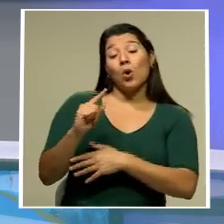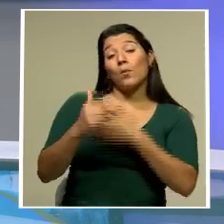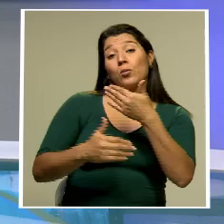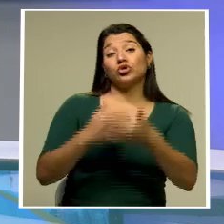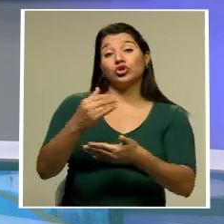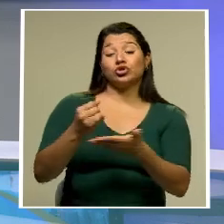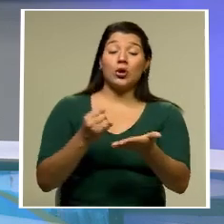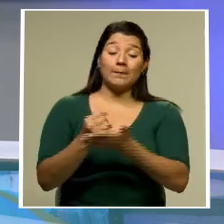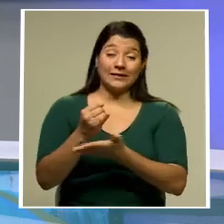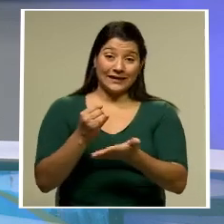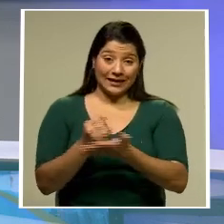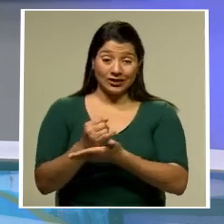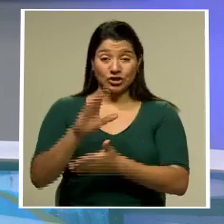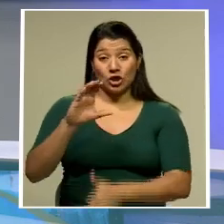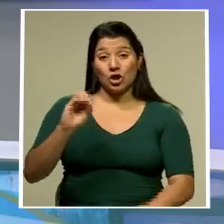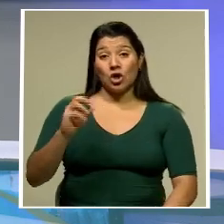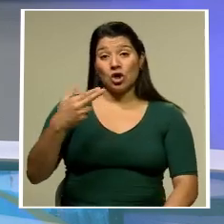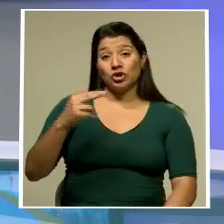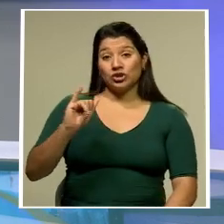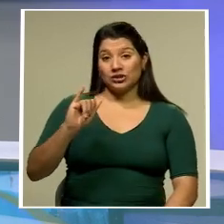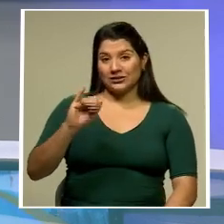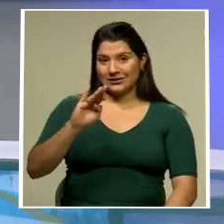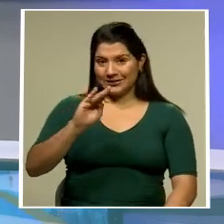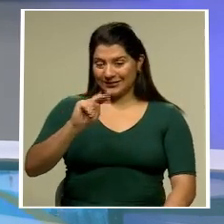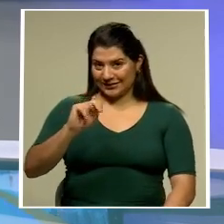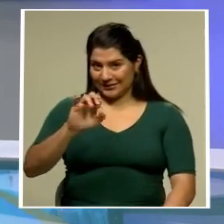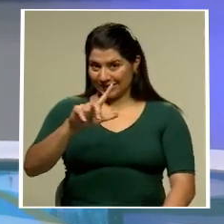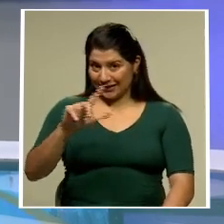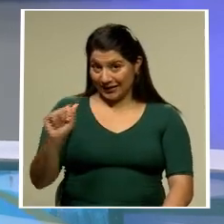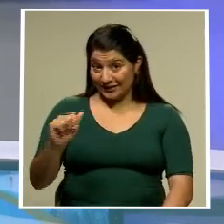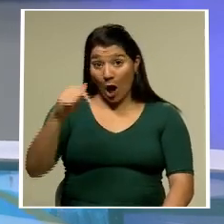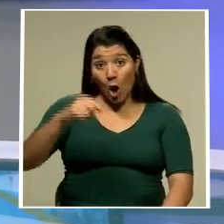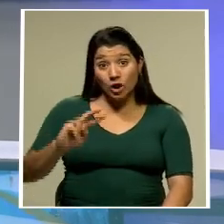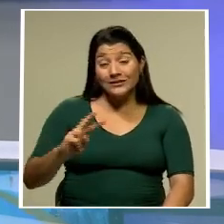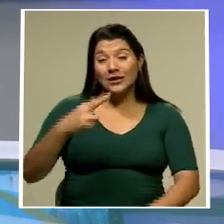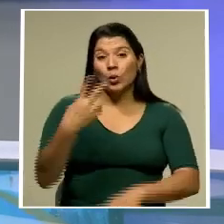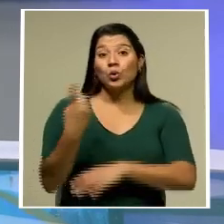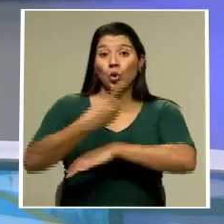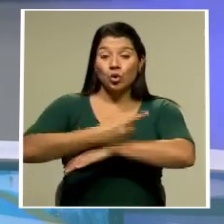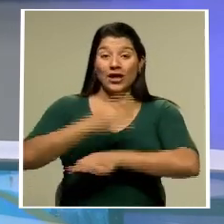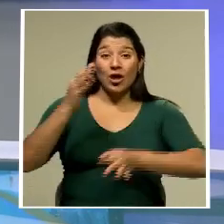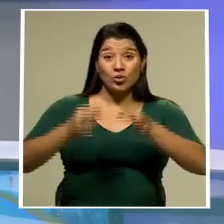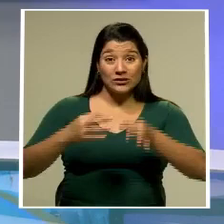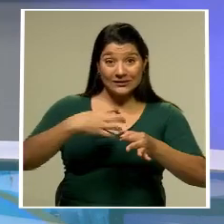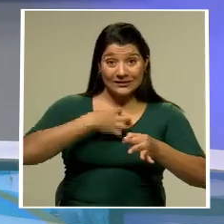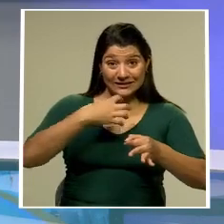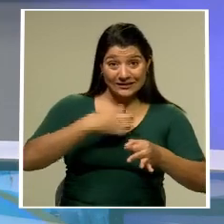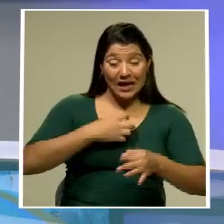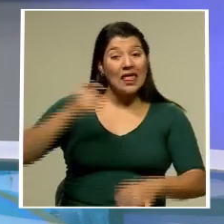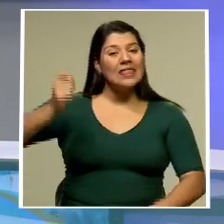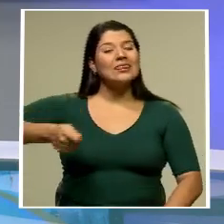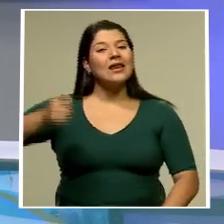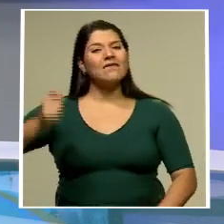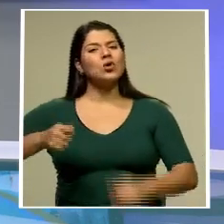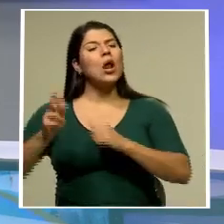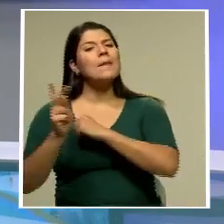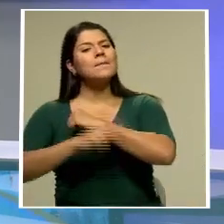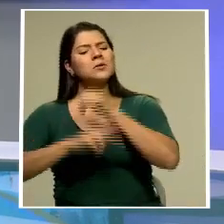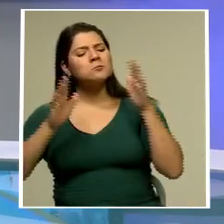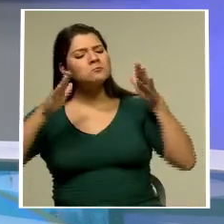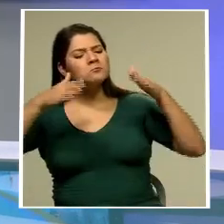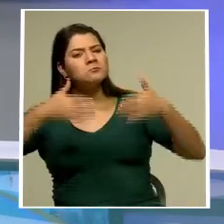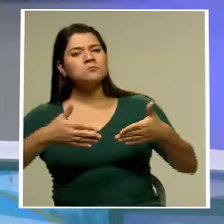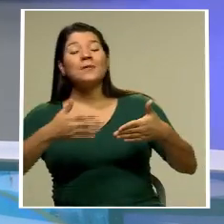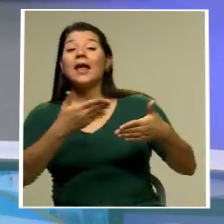de los sobornos a funcionarios públicos. Hoy, durante el segundo día de audiencia, el Tribunal Penal se enfocó en